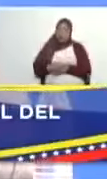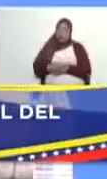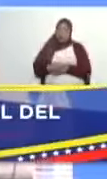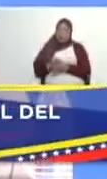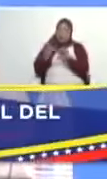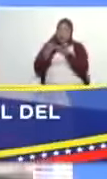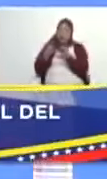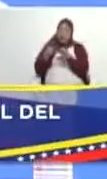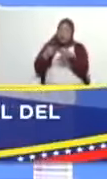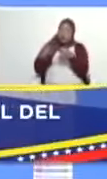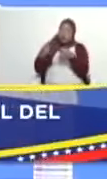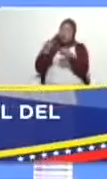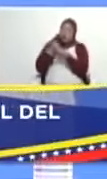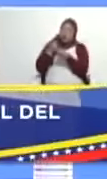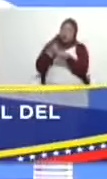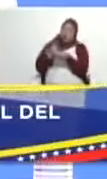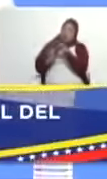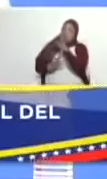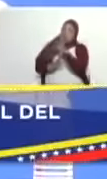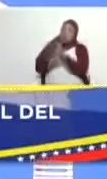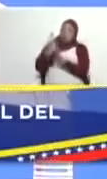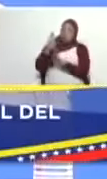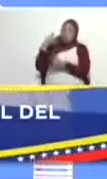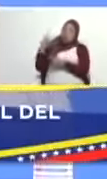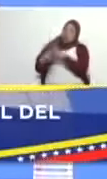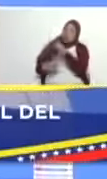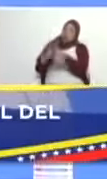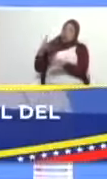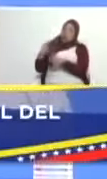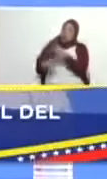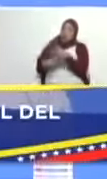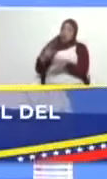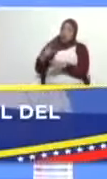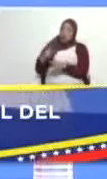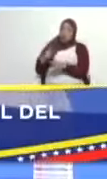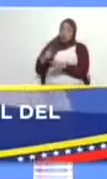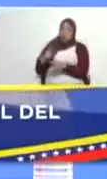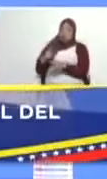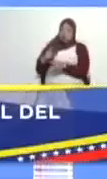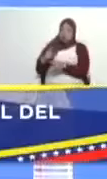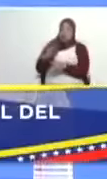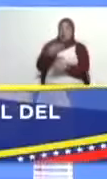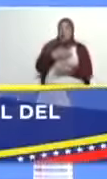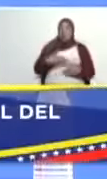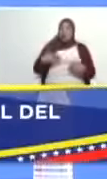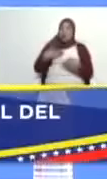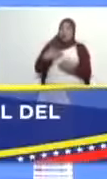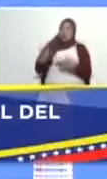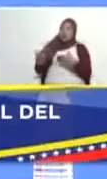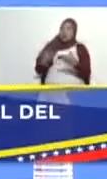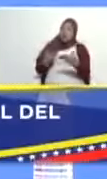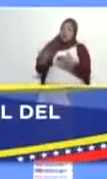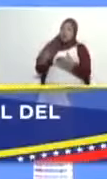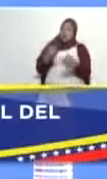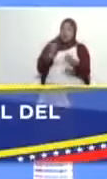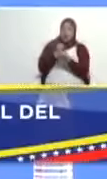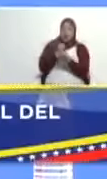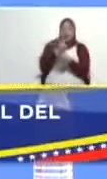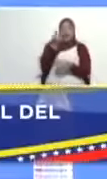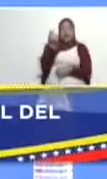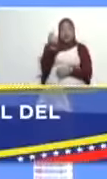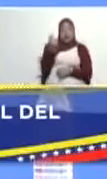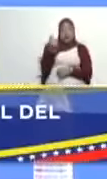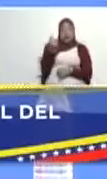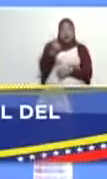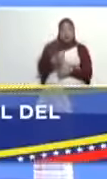seguir con trabajo creciendo, produciendo, generando bienes, servicios y plata,